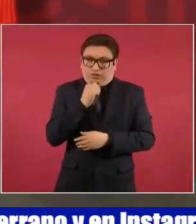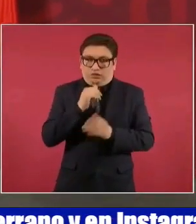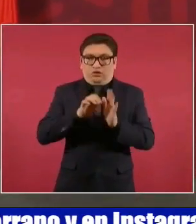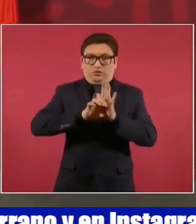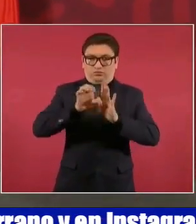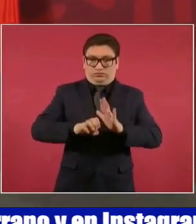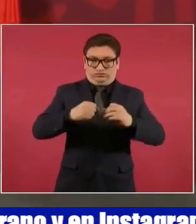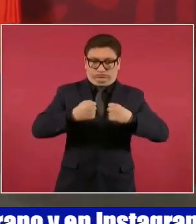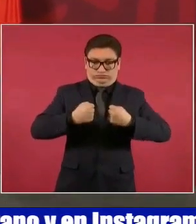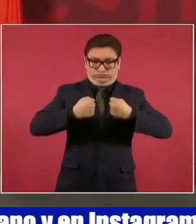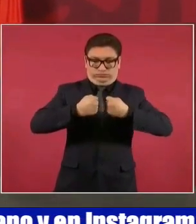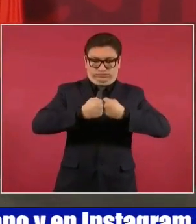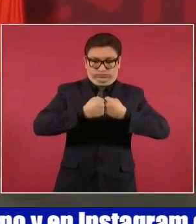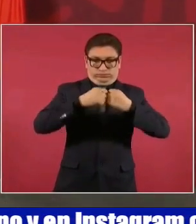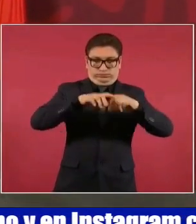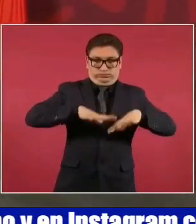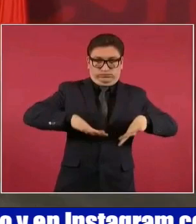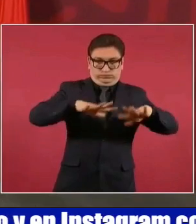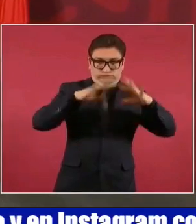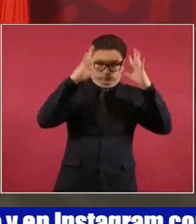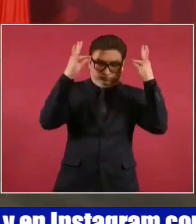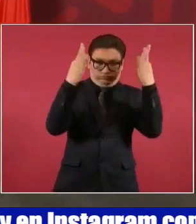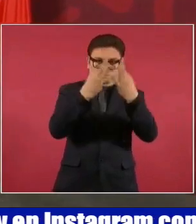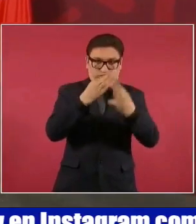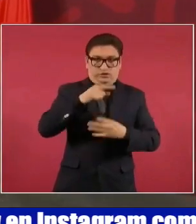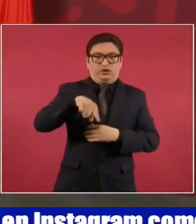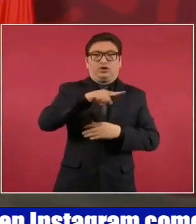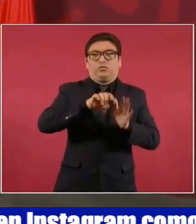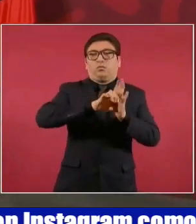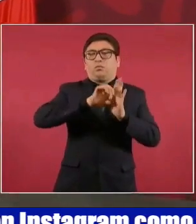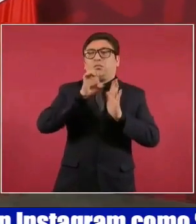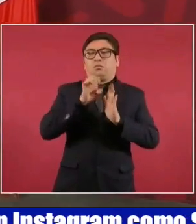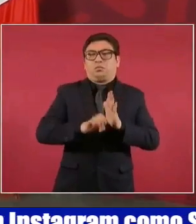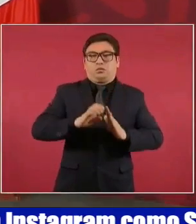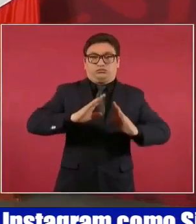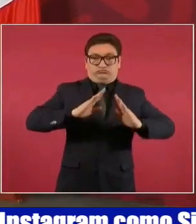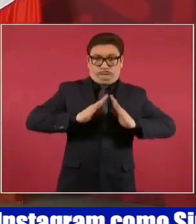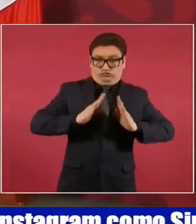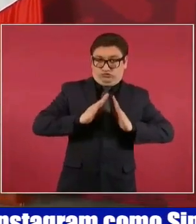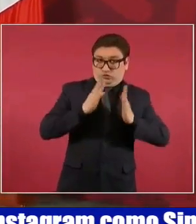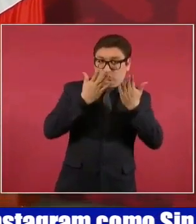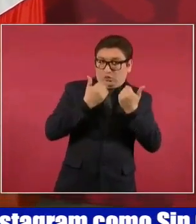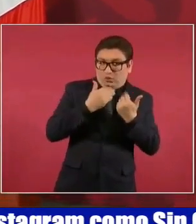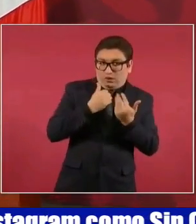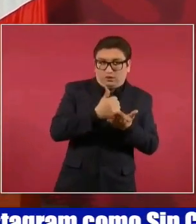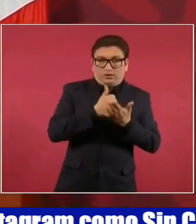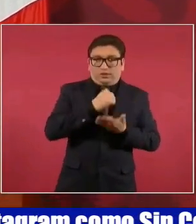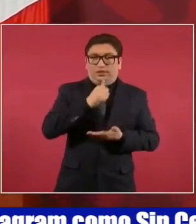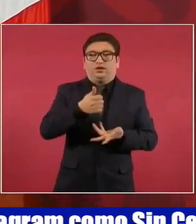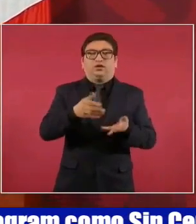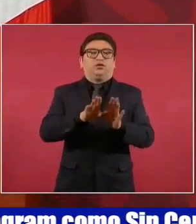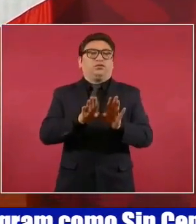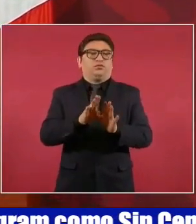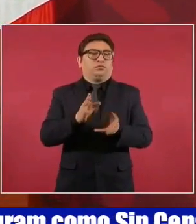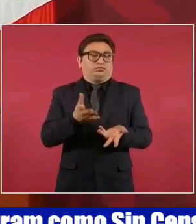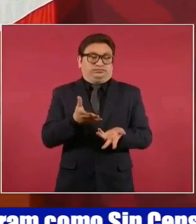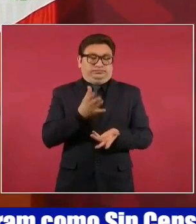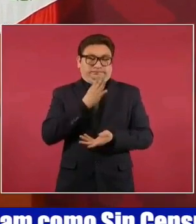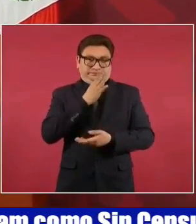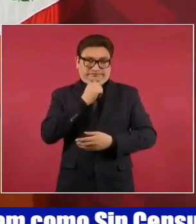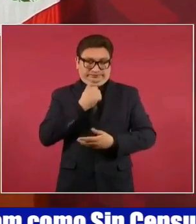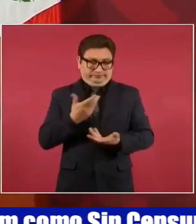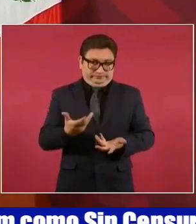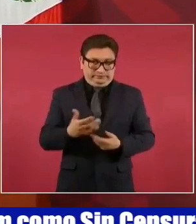y prepárate para más golpeteo y para más patadas,